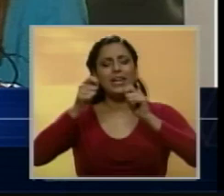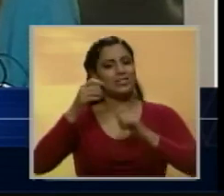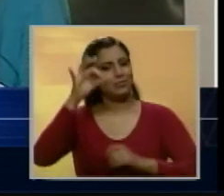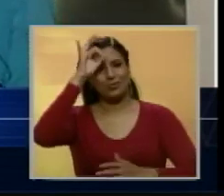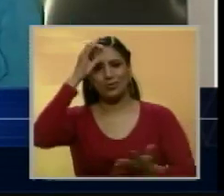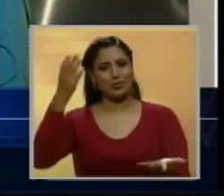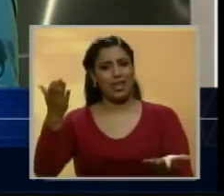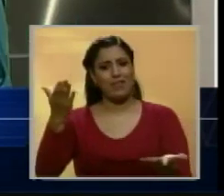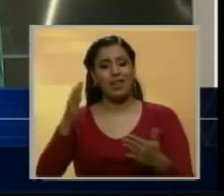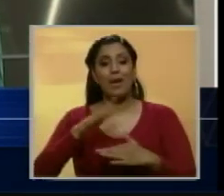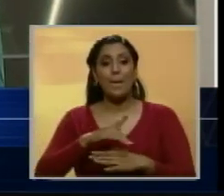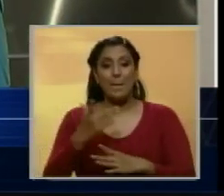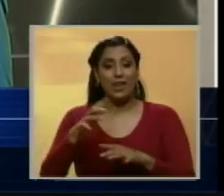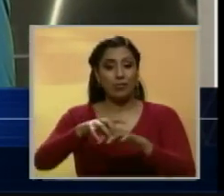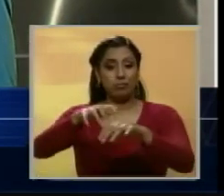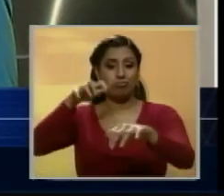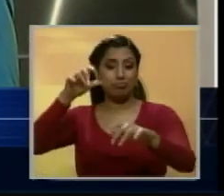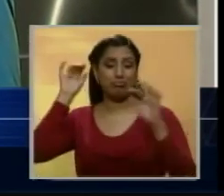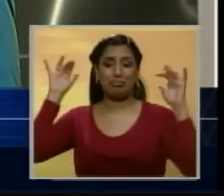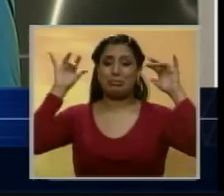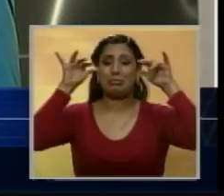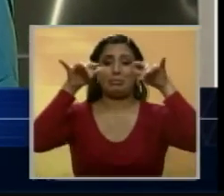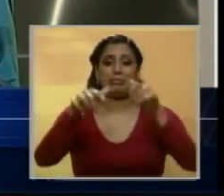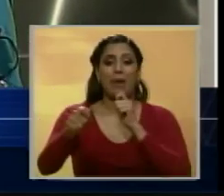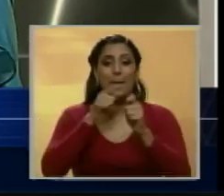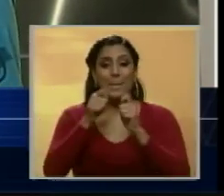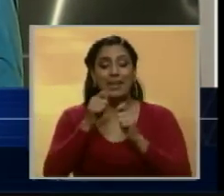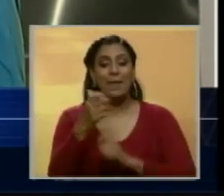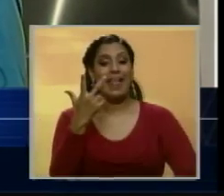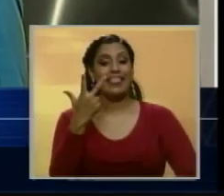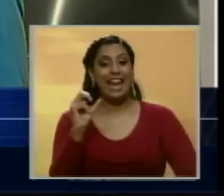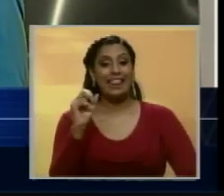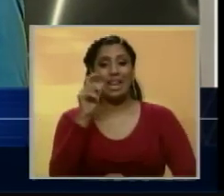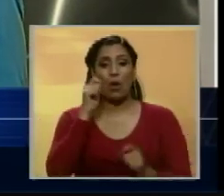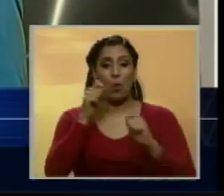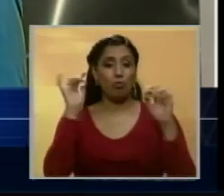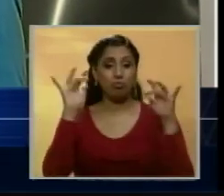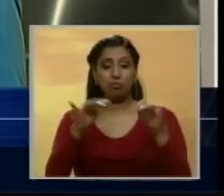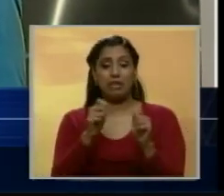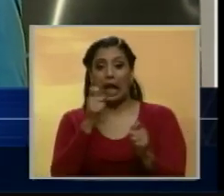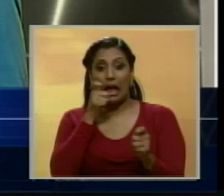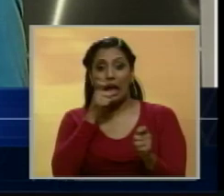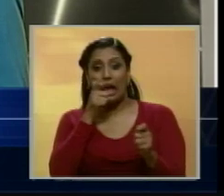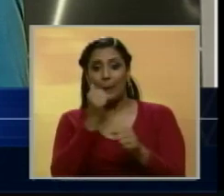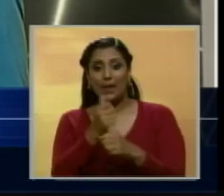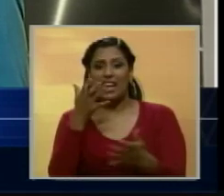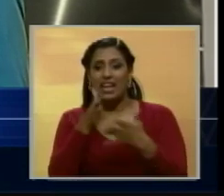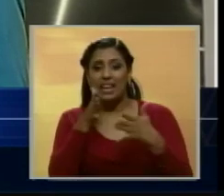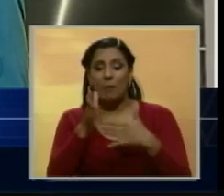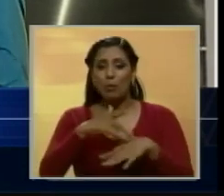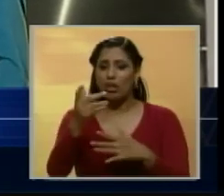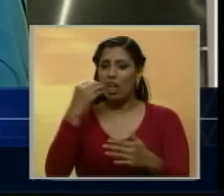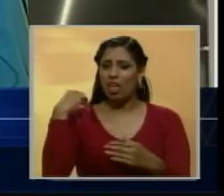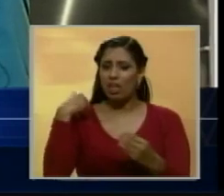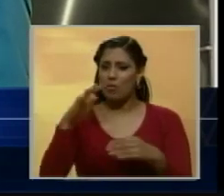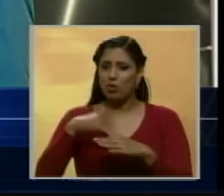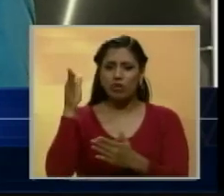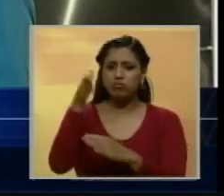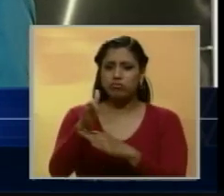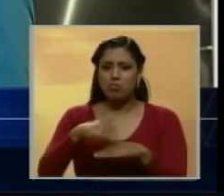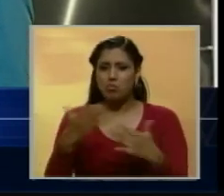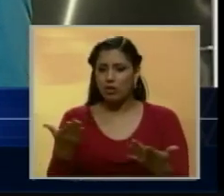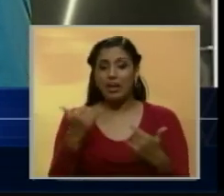sin embargo, la mayoría de los medios de comunicación, más de 30 medios de comunicación que están transmitiendo desde este lugar, algunos en